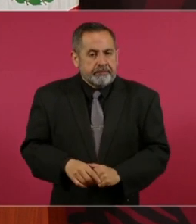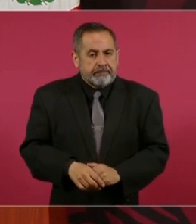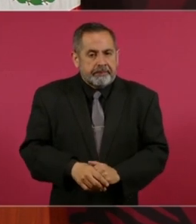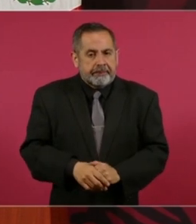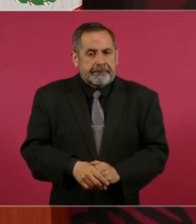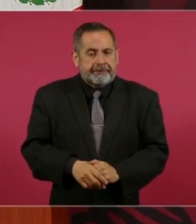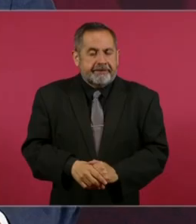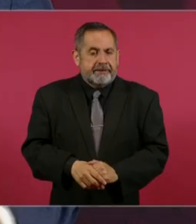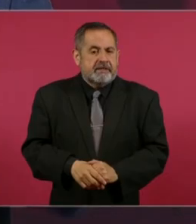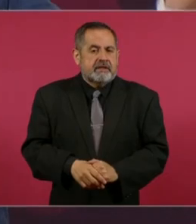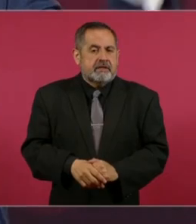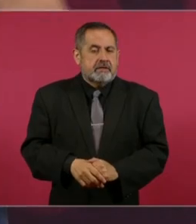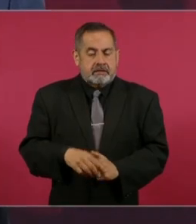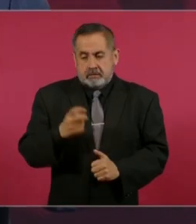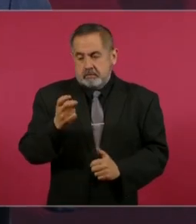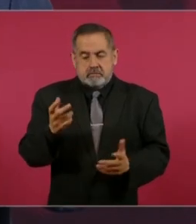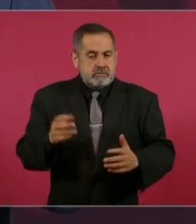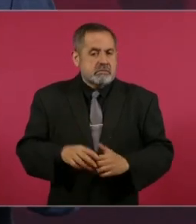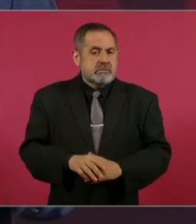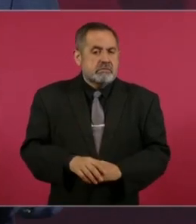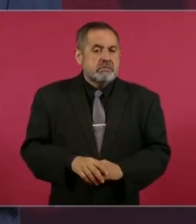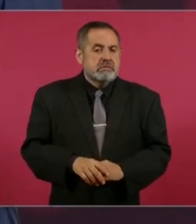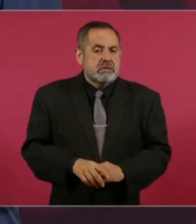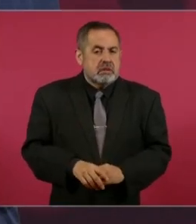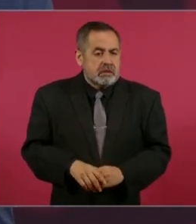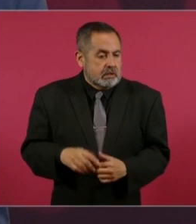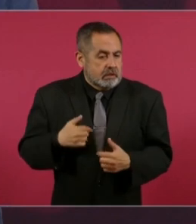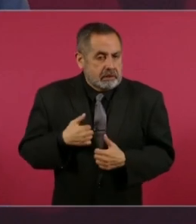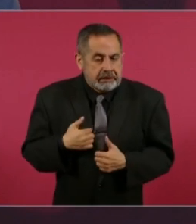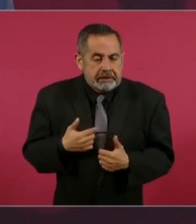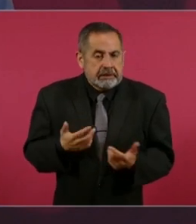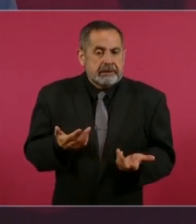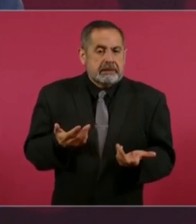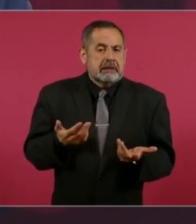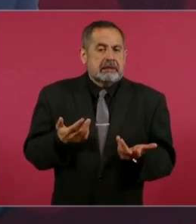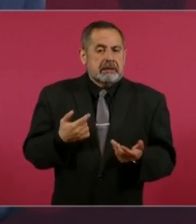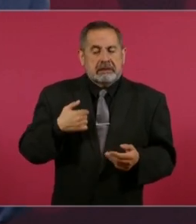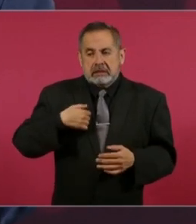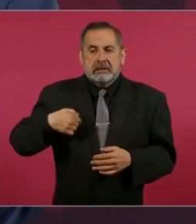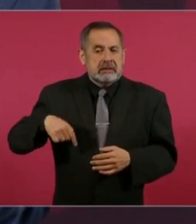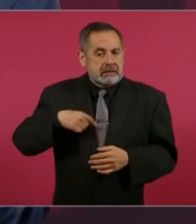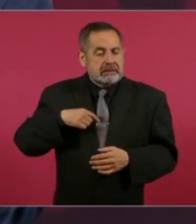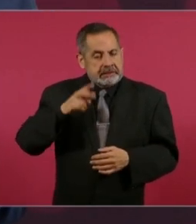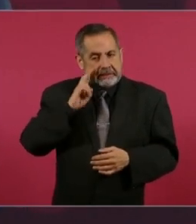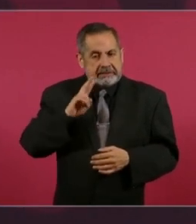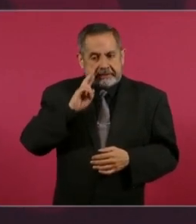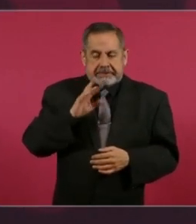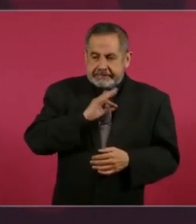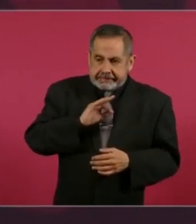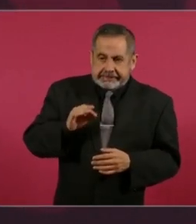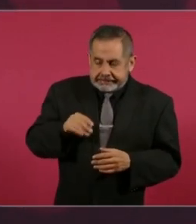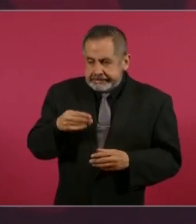¿Sí? Entonces, nosotros pues hemos podido